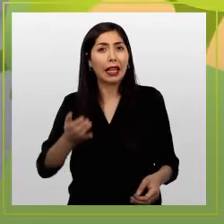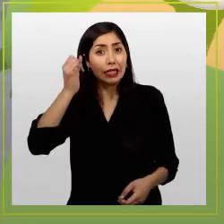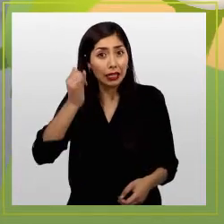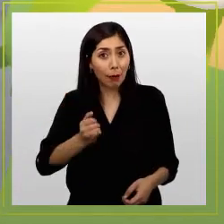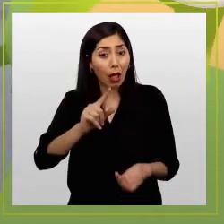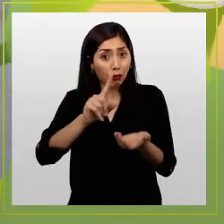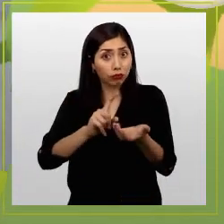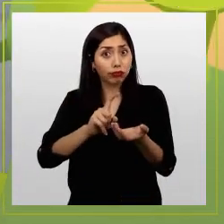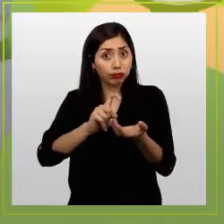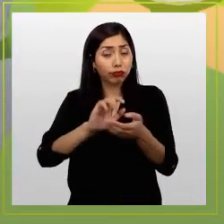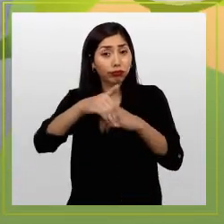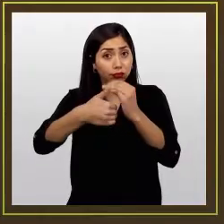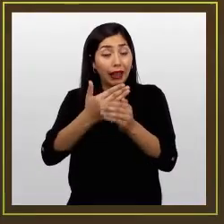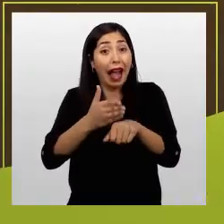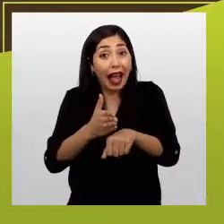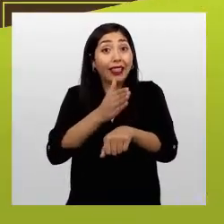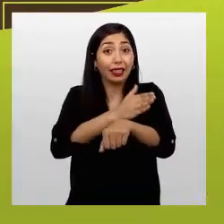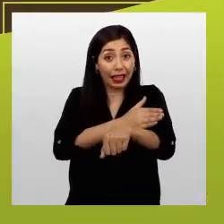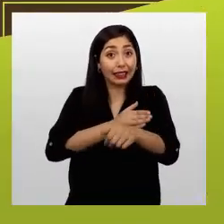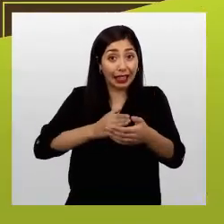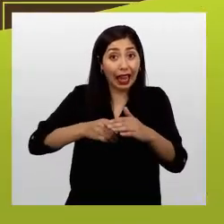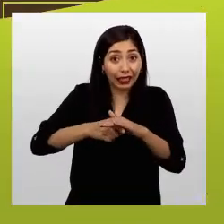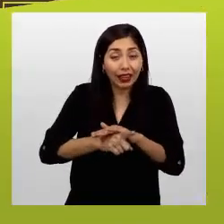Siempre alcohol gel en las manos antes de entrar.